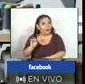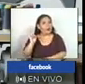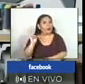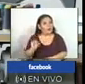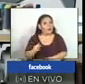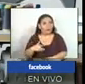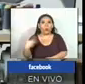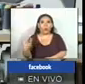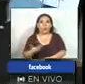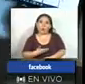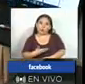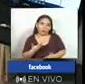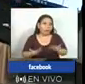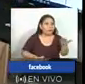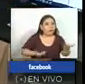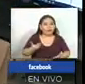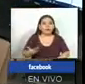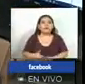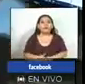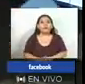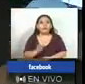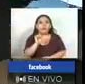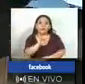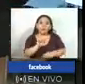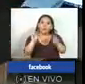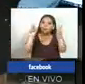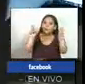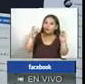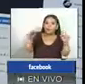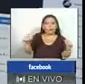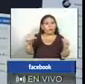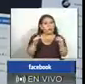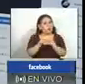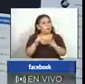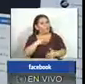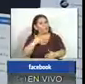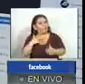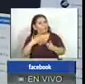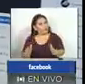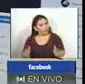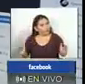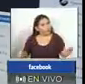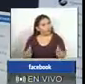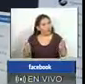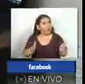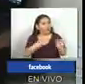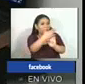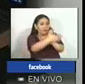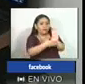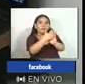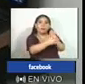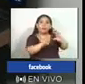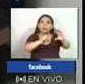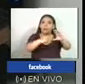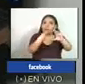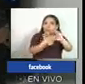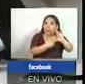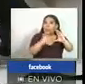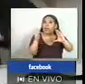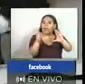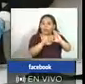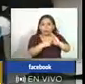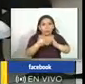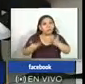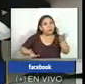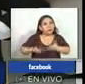atendimos clientes. Esta situación además les impulsó a crear sus redes sociales con las que han logrado vender